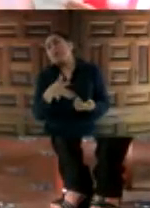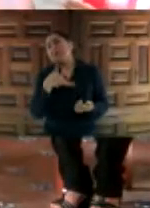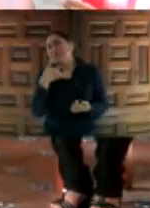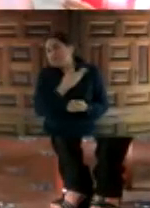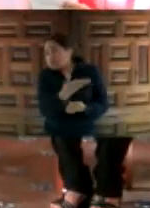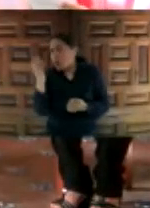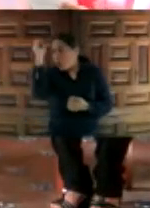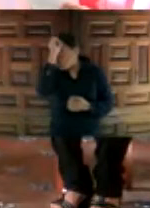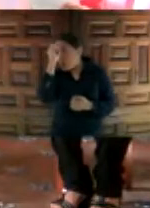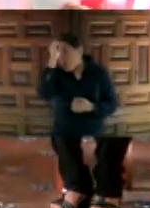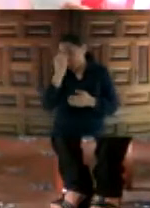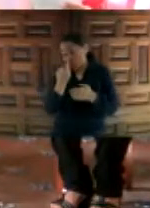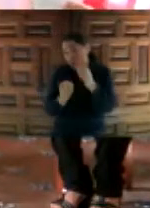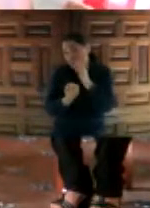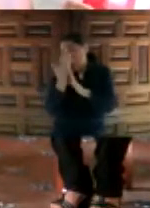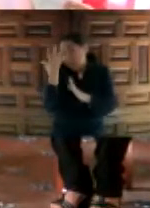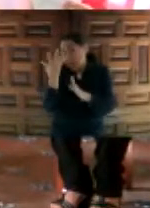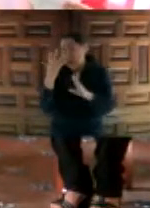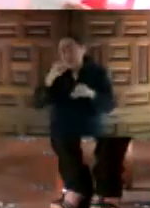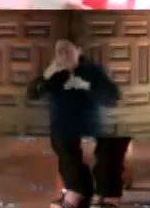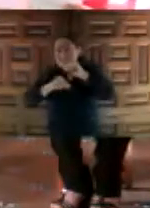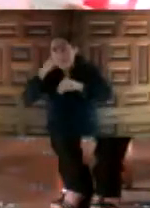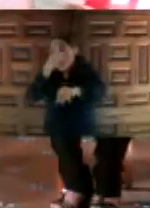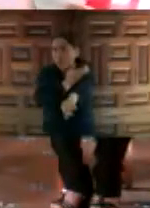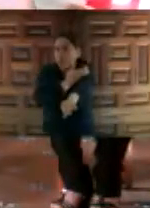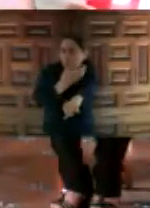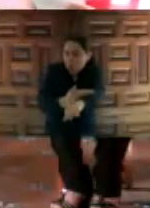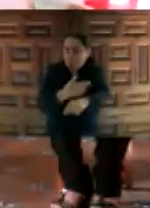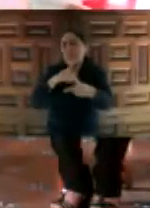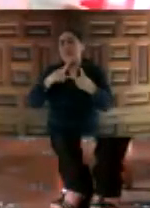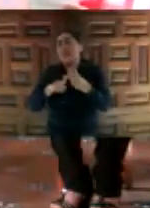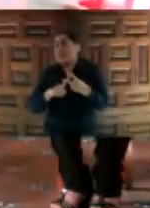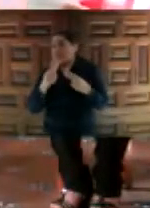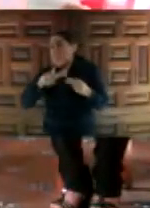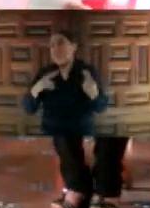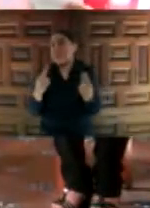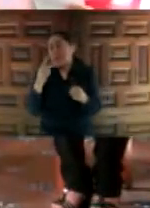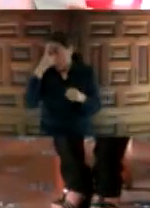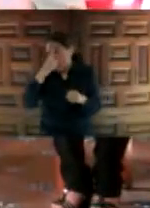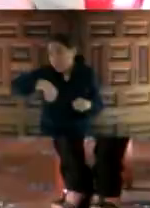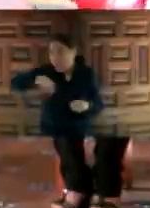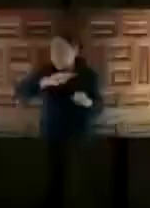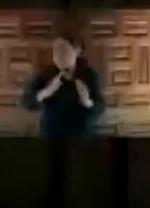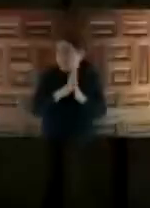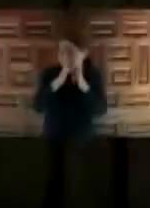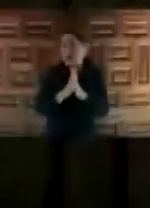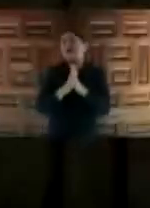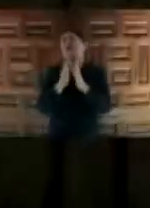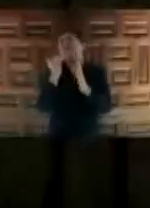tienen respecto al nuevo esquema de coordinación sistémica, la gobernanza, las necesidades de participación y representación de los